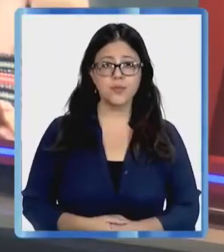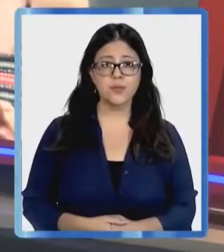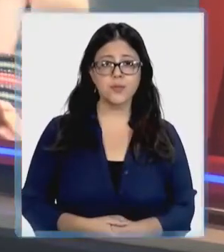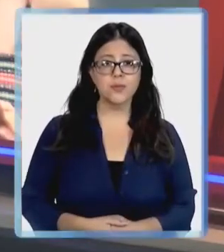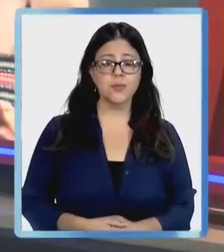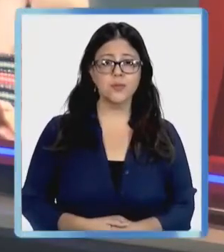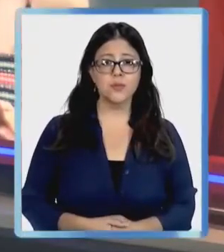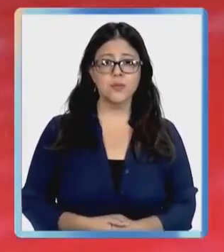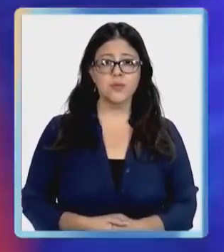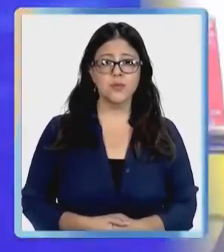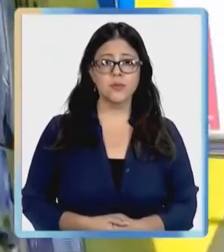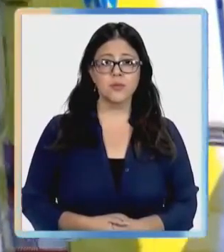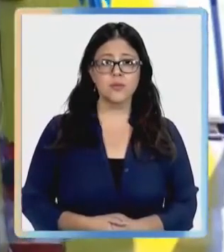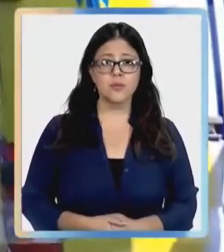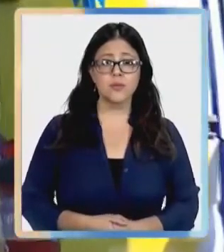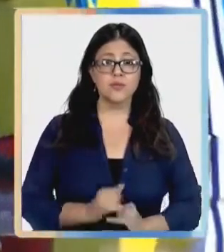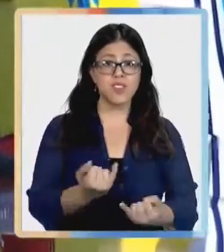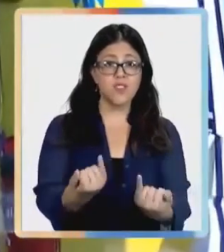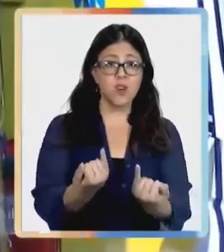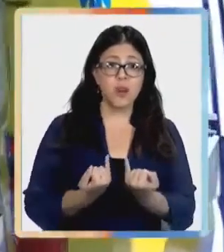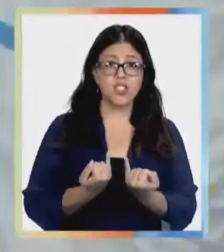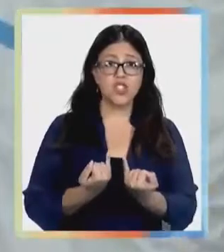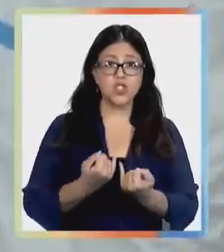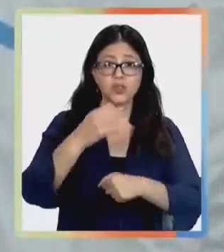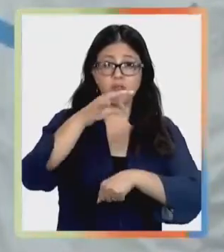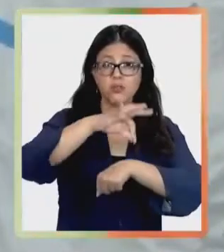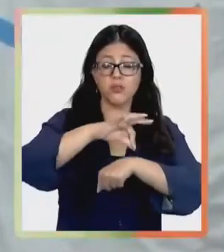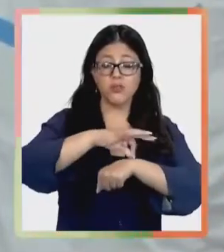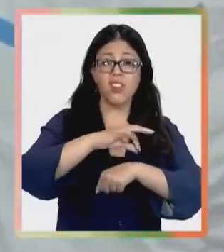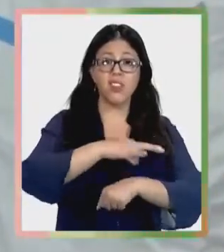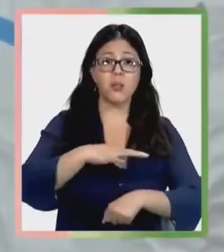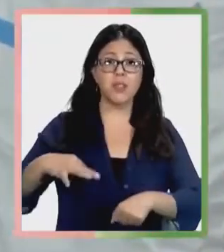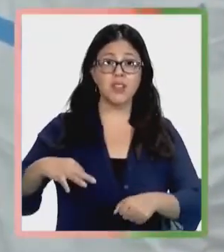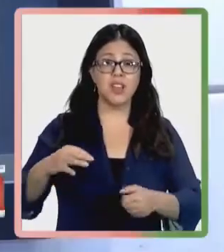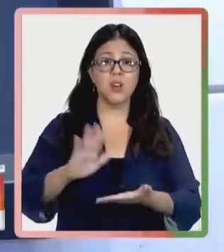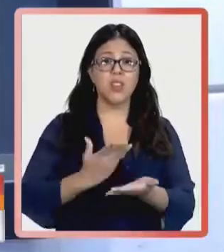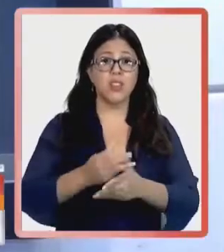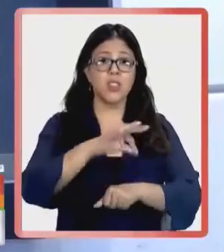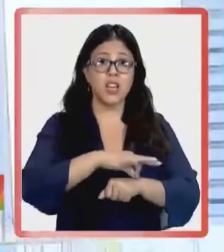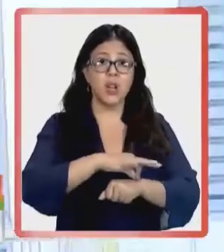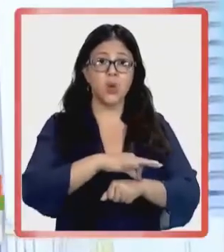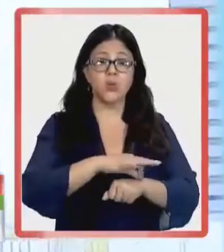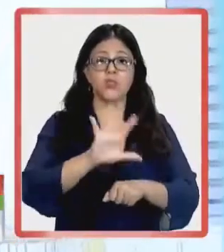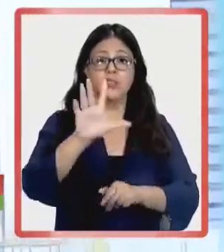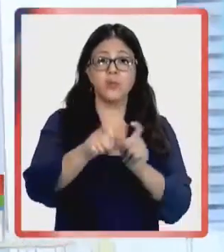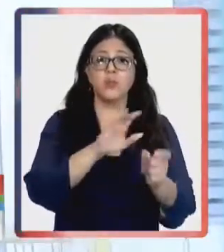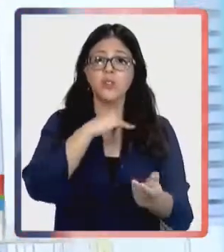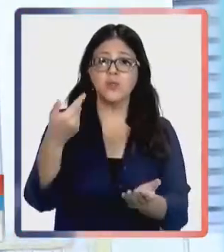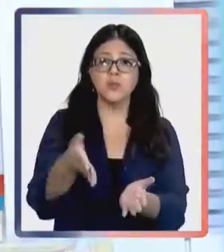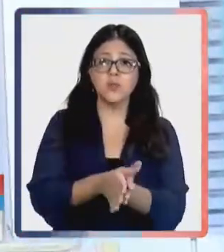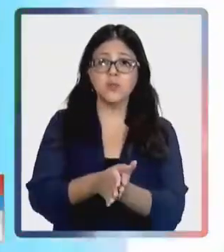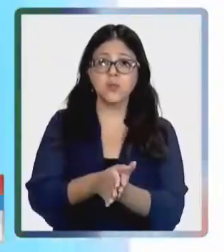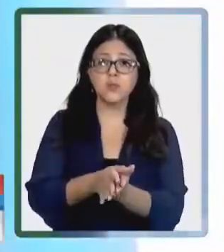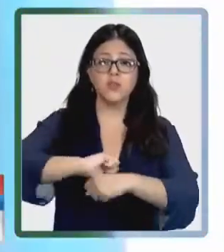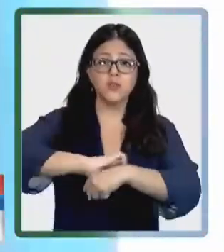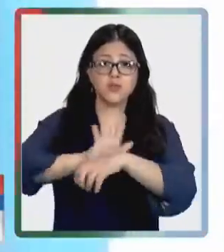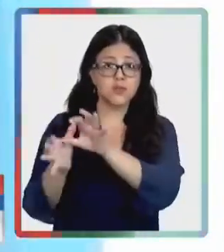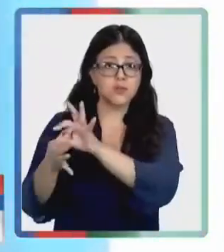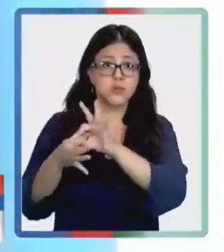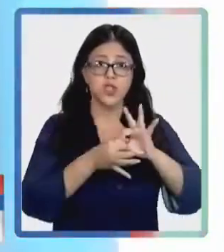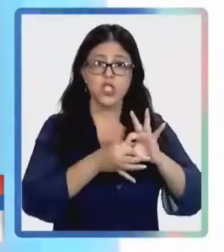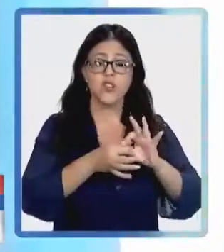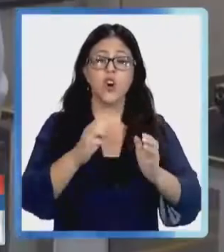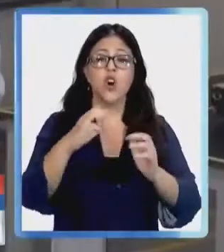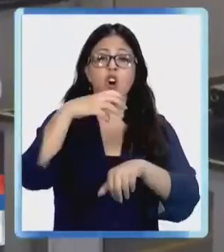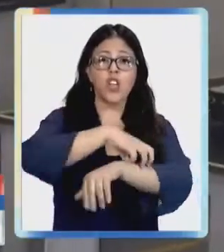informe. El último reporte epidemiológico del Ministerio de Salud registró 5 muertes por coronavirus en la